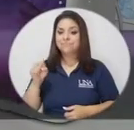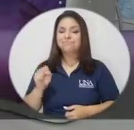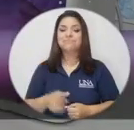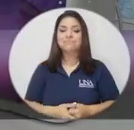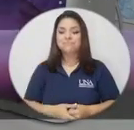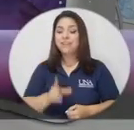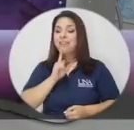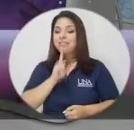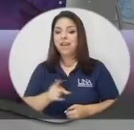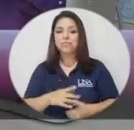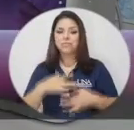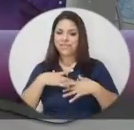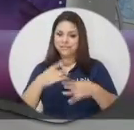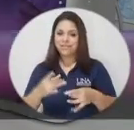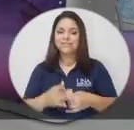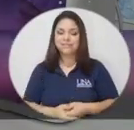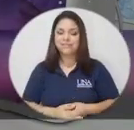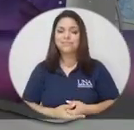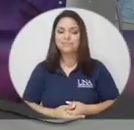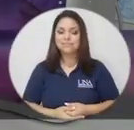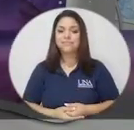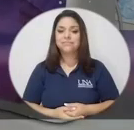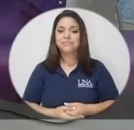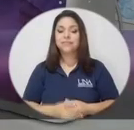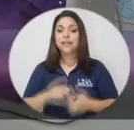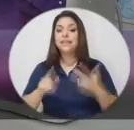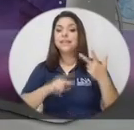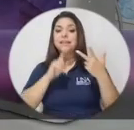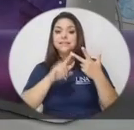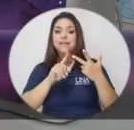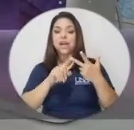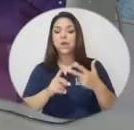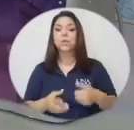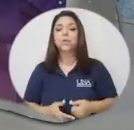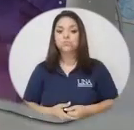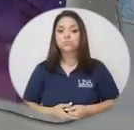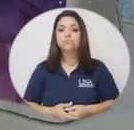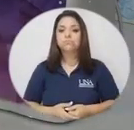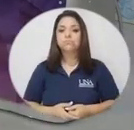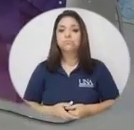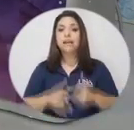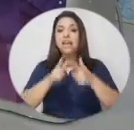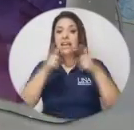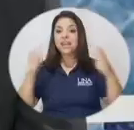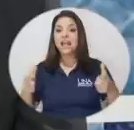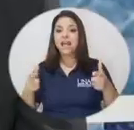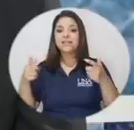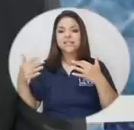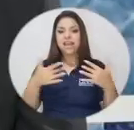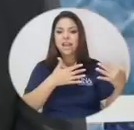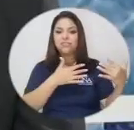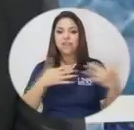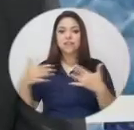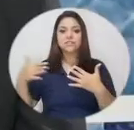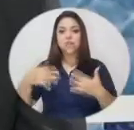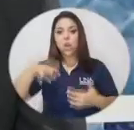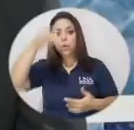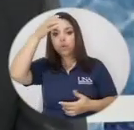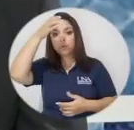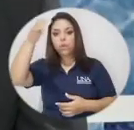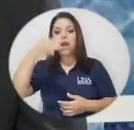Sí, es muy interesante. En tercer lugar, están las grandes guerras